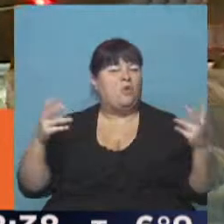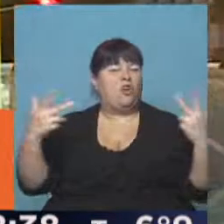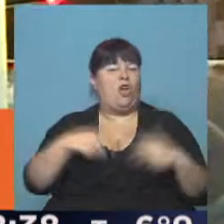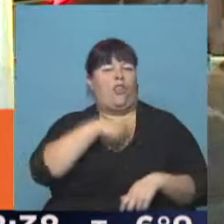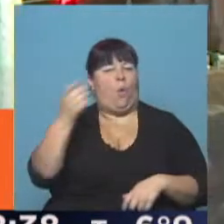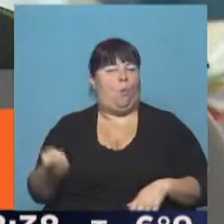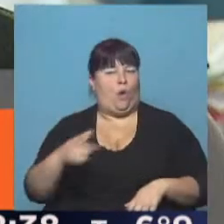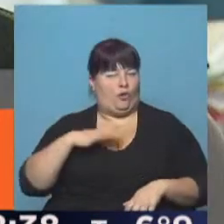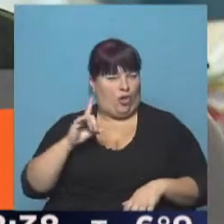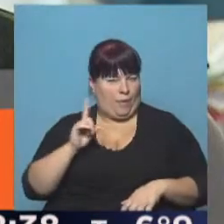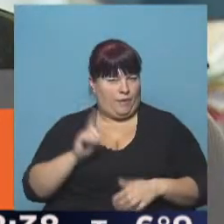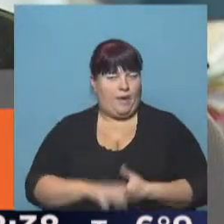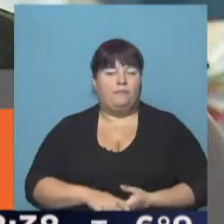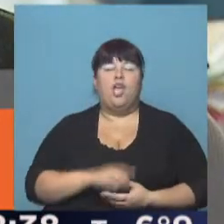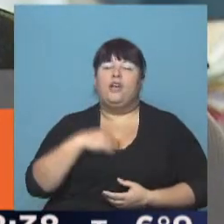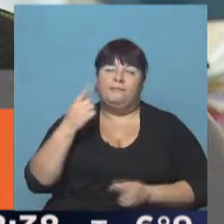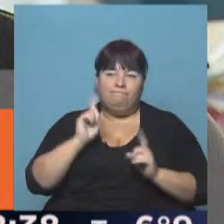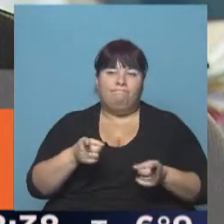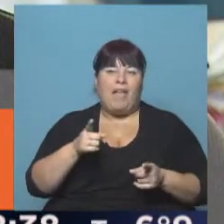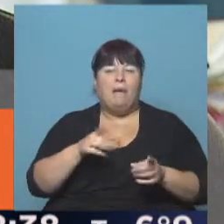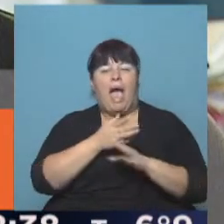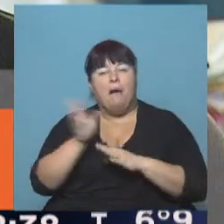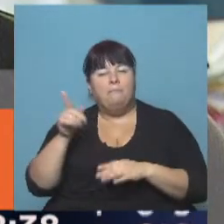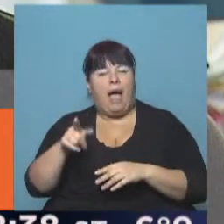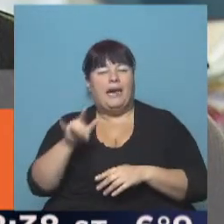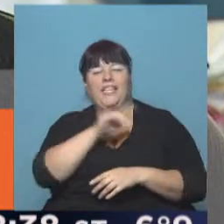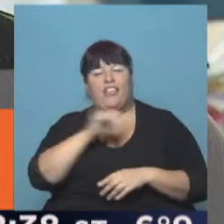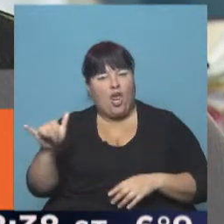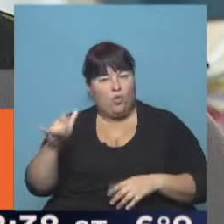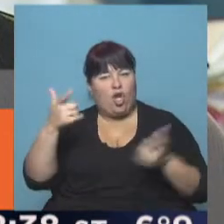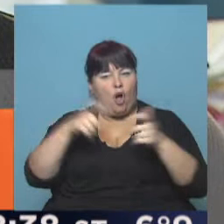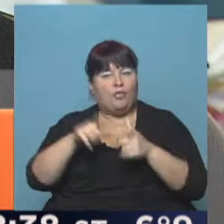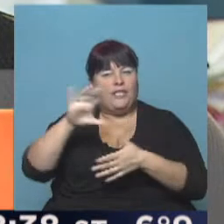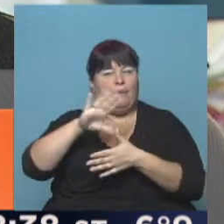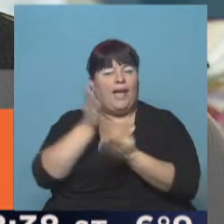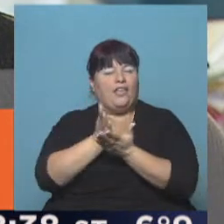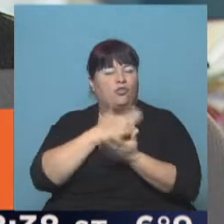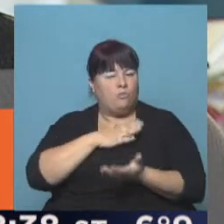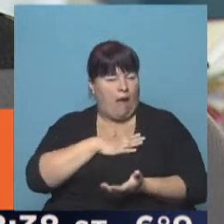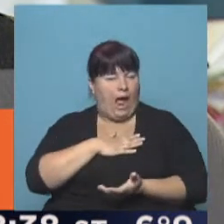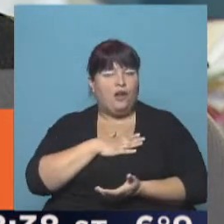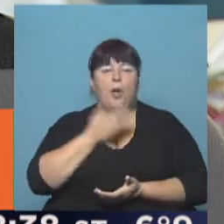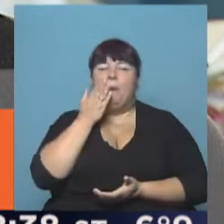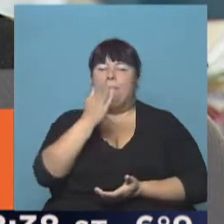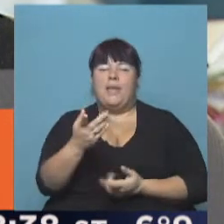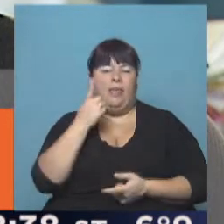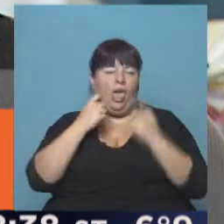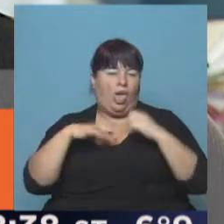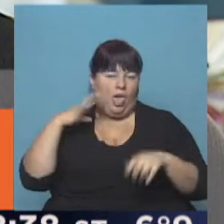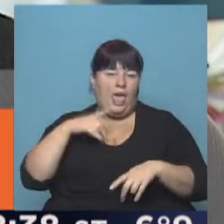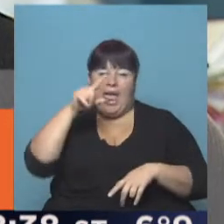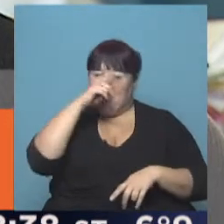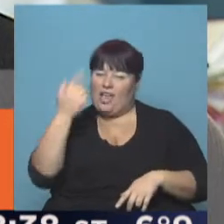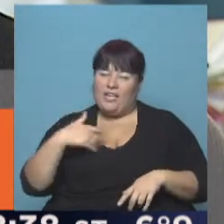restituyó. Lo que hemos hecho también paralelamente es una denuncia ante la Comisión Interamericana de Derechos Humanos pidiendo una medida cautelar para que el